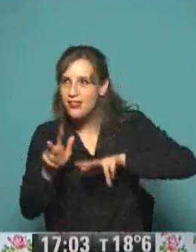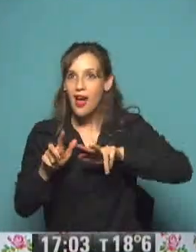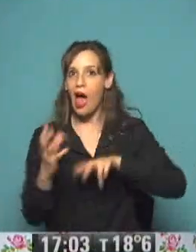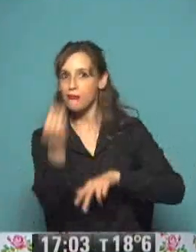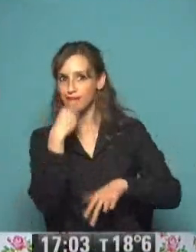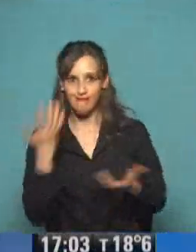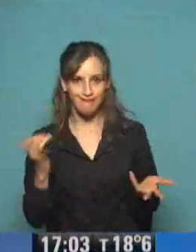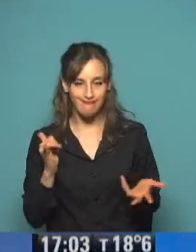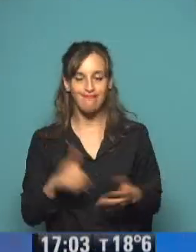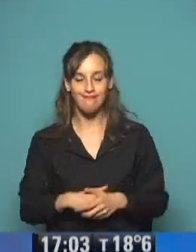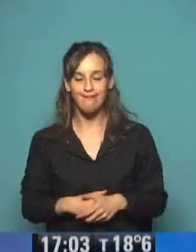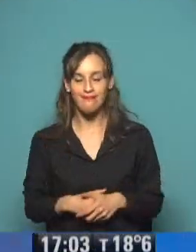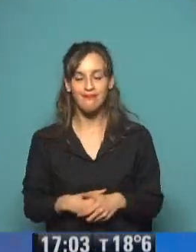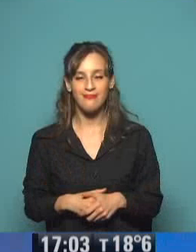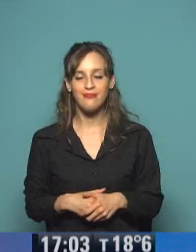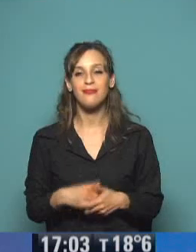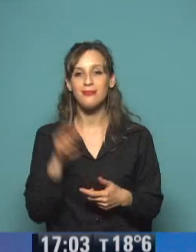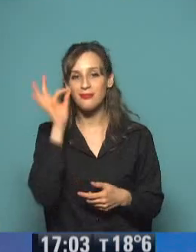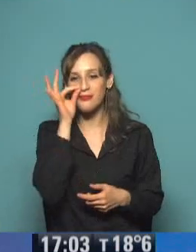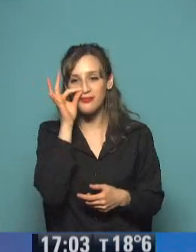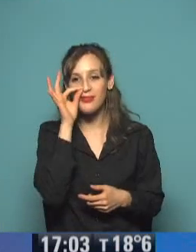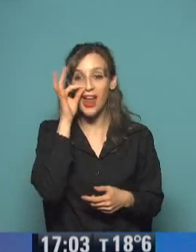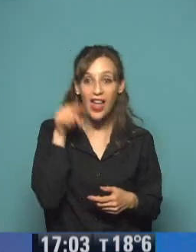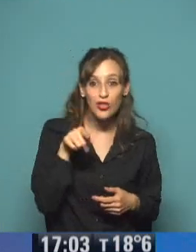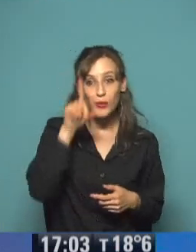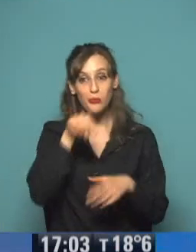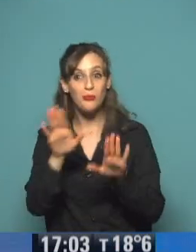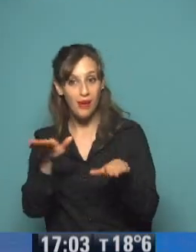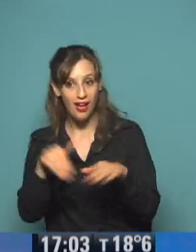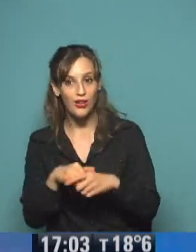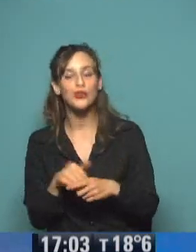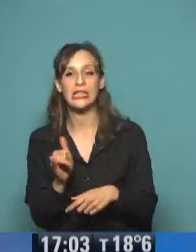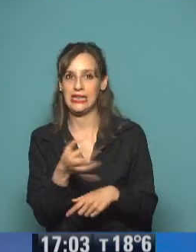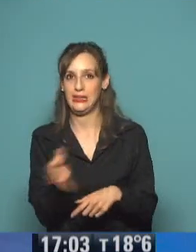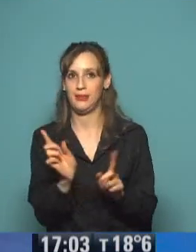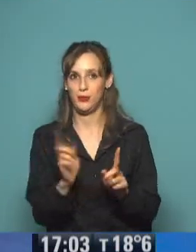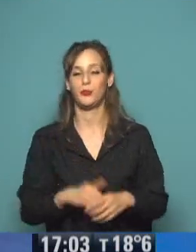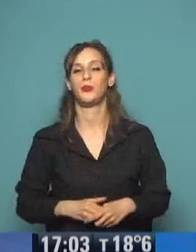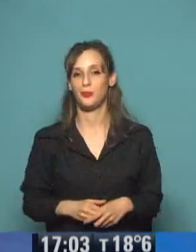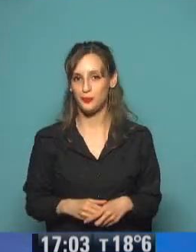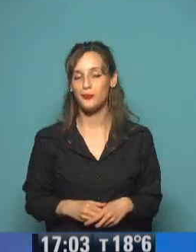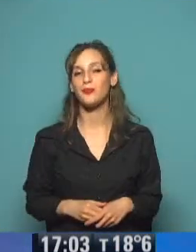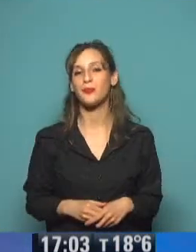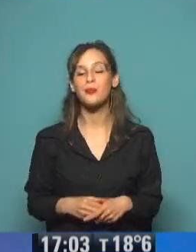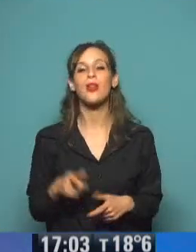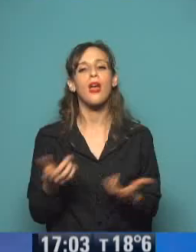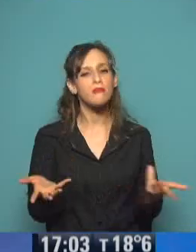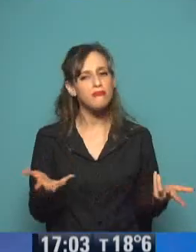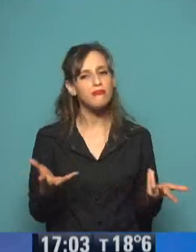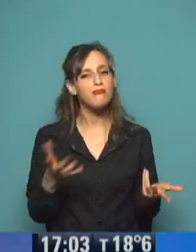presa. Ratoncitos y, dice ahí, ¿algo y más? Pajaritos. ¿Pajaritos? De ratoncitos bien. Y pajaritos. Y ahí me parece que nos quedó una